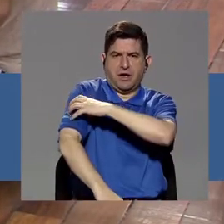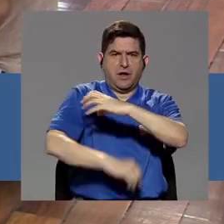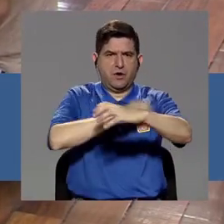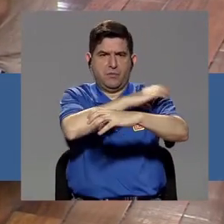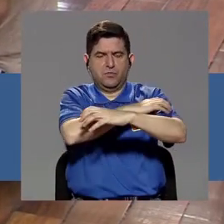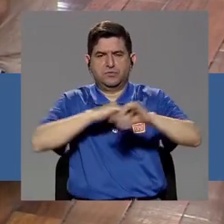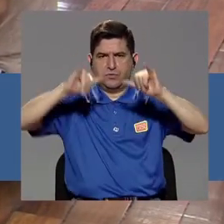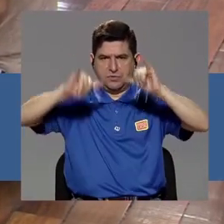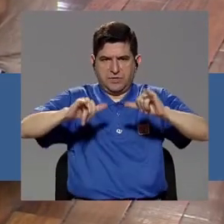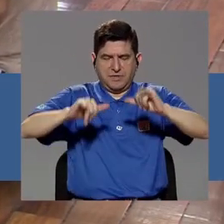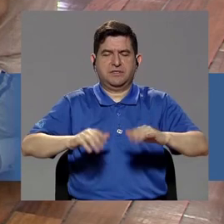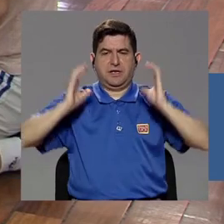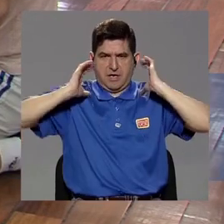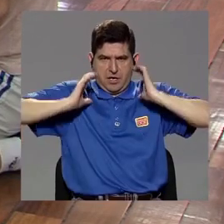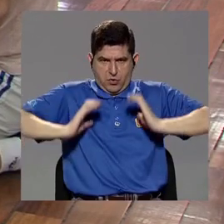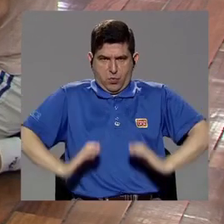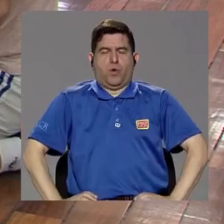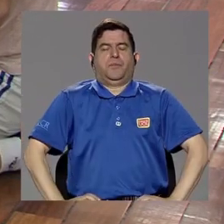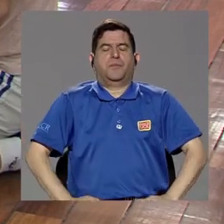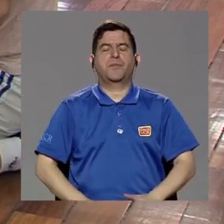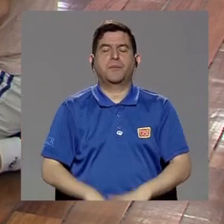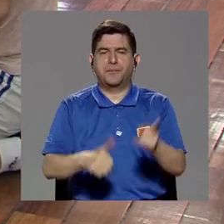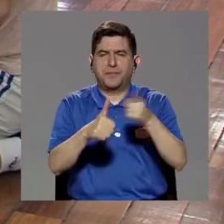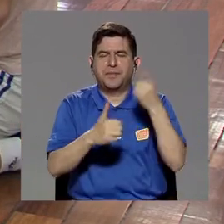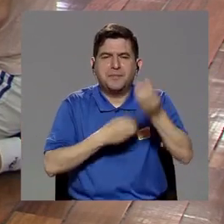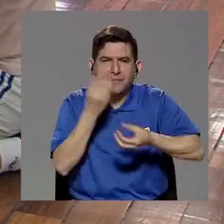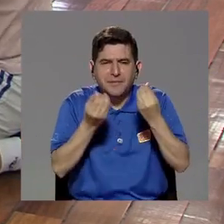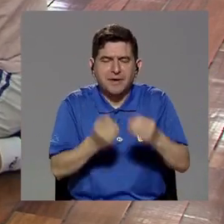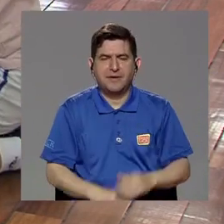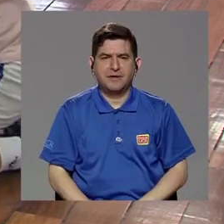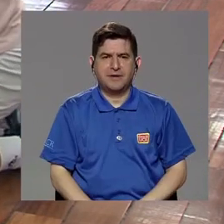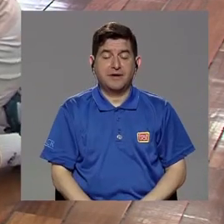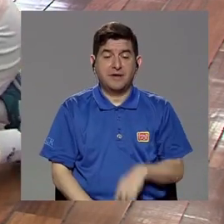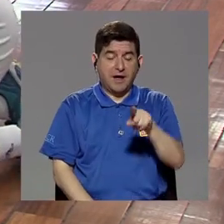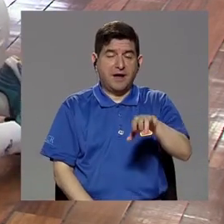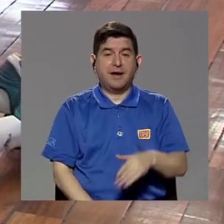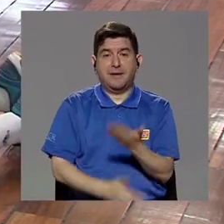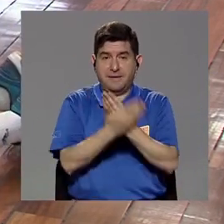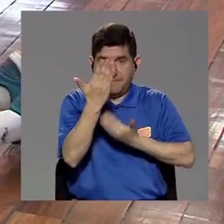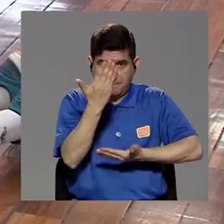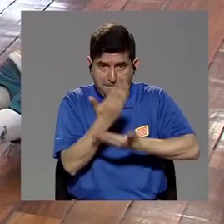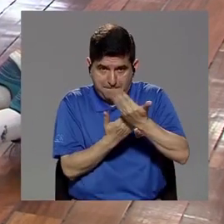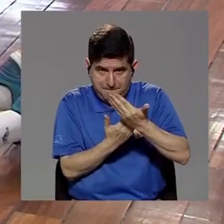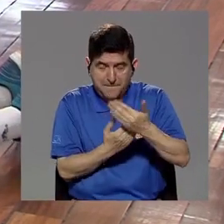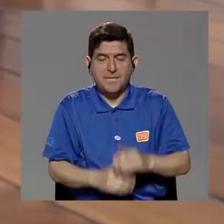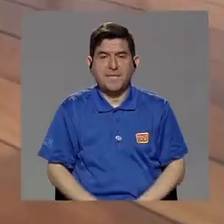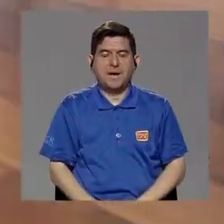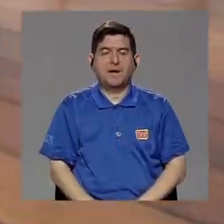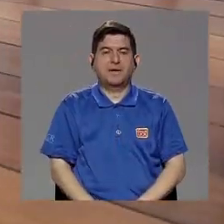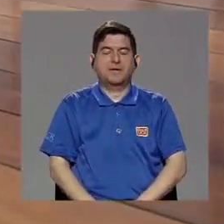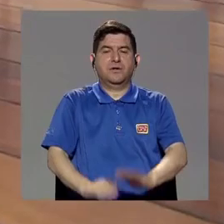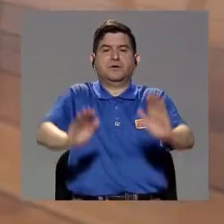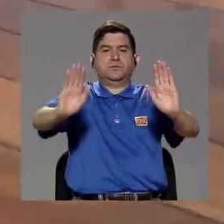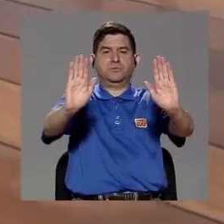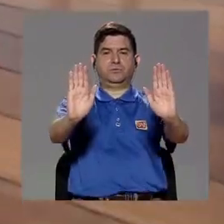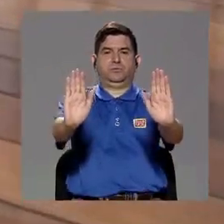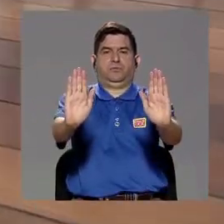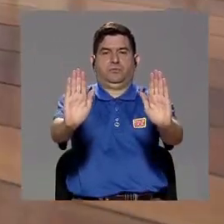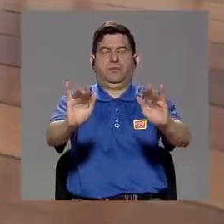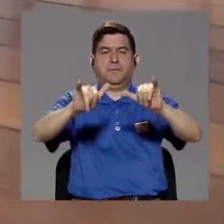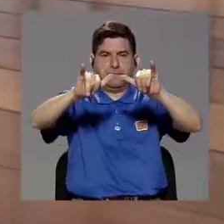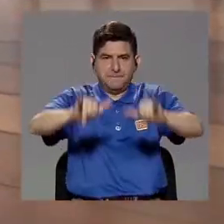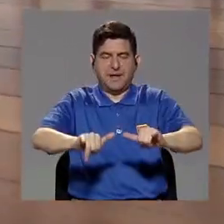músculos estabilizadores de nuestro cuerpo y nuestro core. Lo primero que vamos a hacer es ubicar nuestras manos al ancho de los